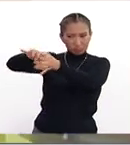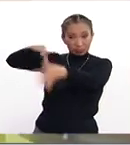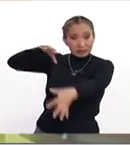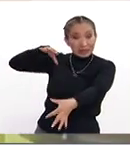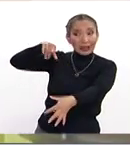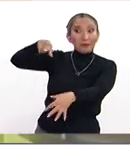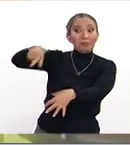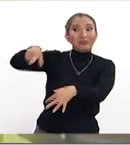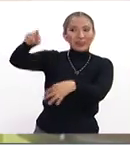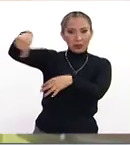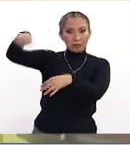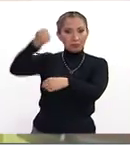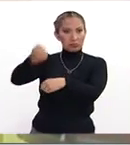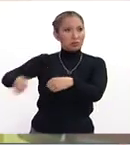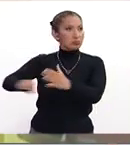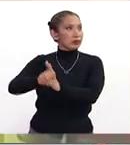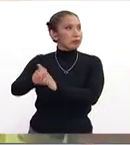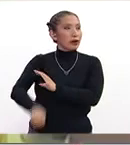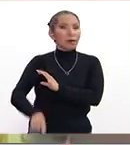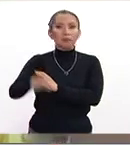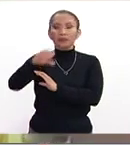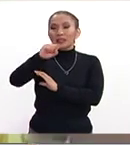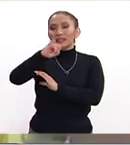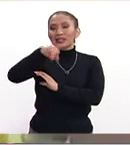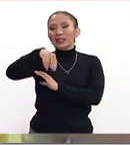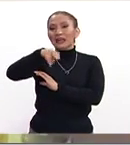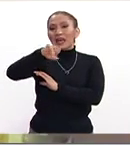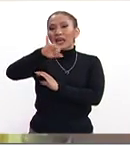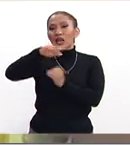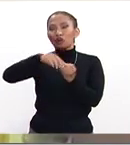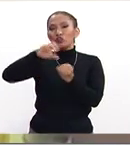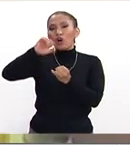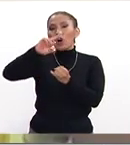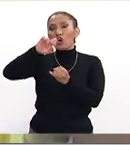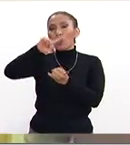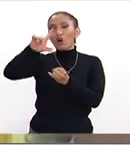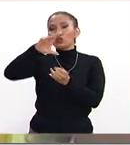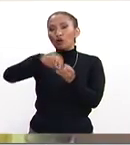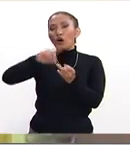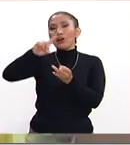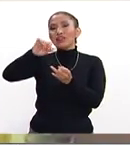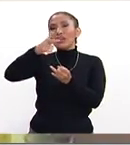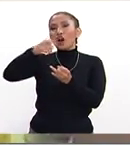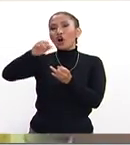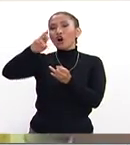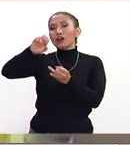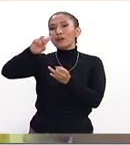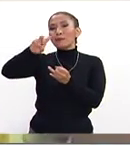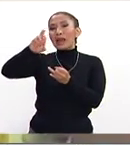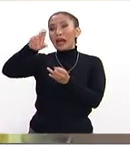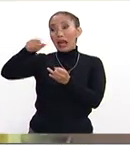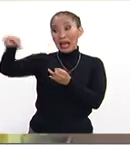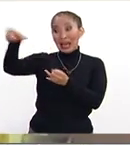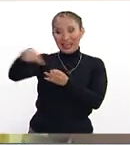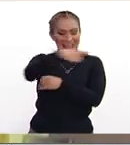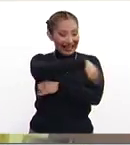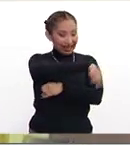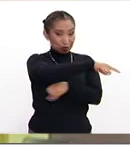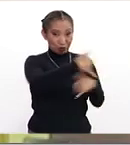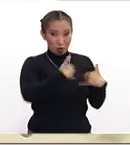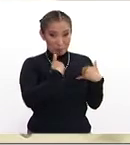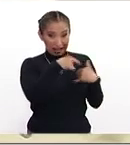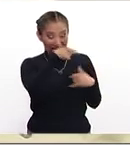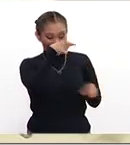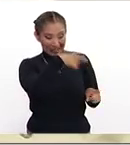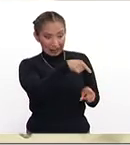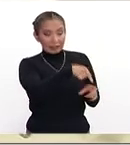en donde se encontraron personajes como Siqueiros, como Orozco y como Diego Rivera. Ellos, digamos, de manera